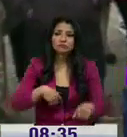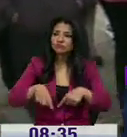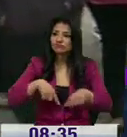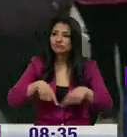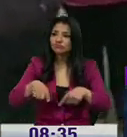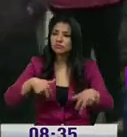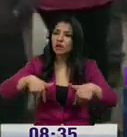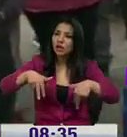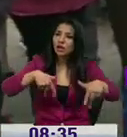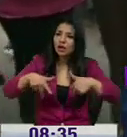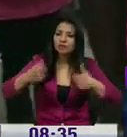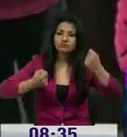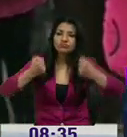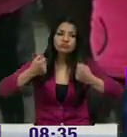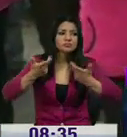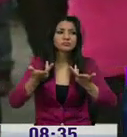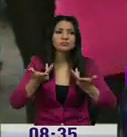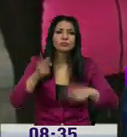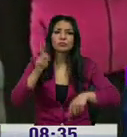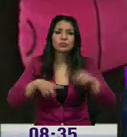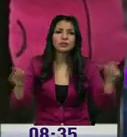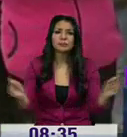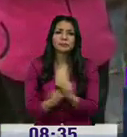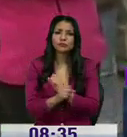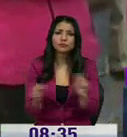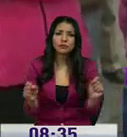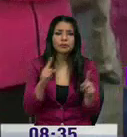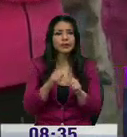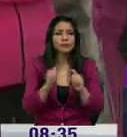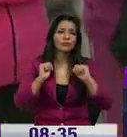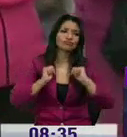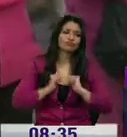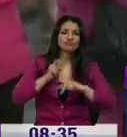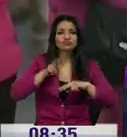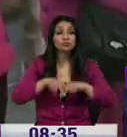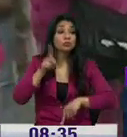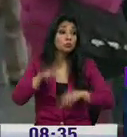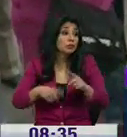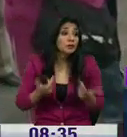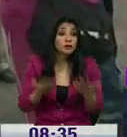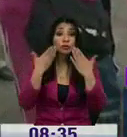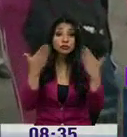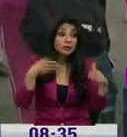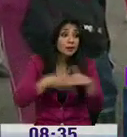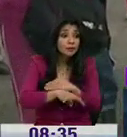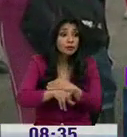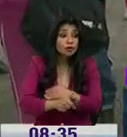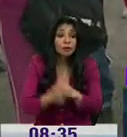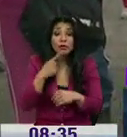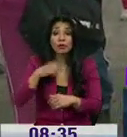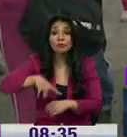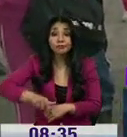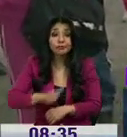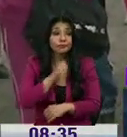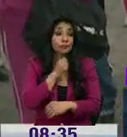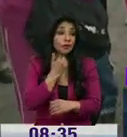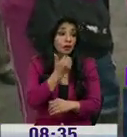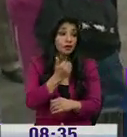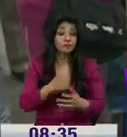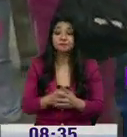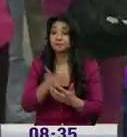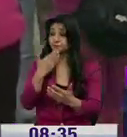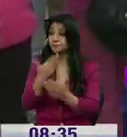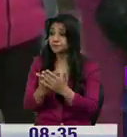transitar, y más aún pues estar descansando cómodamente porque no se sabe cuándo nos van nuevamente a robar.